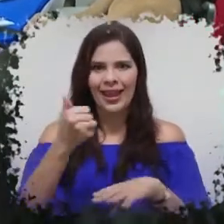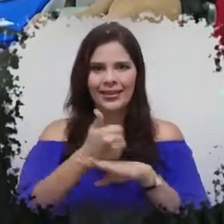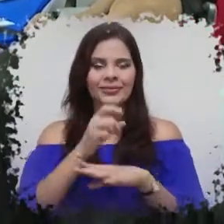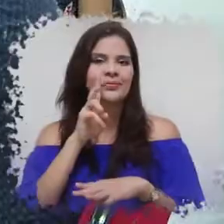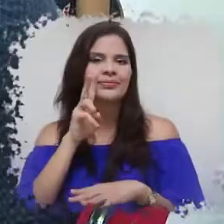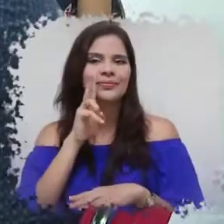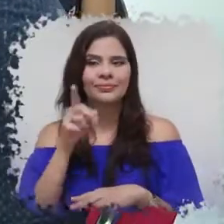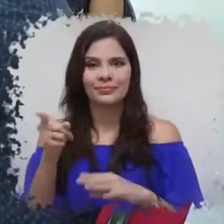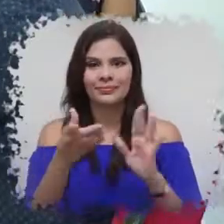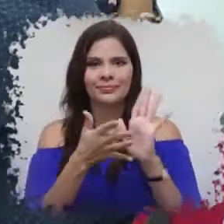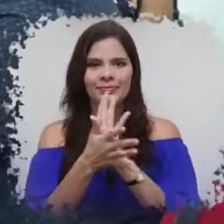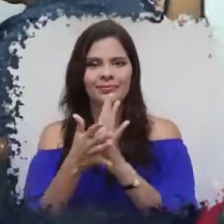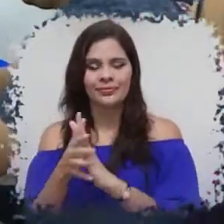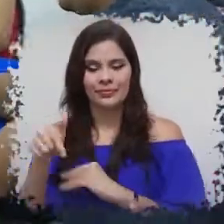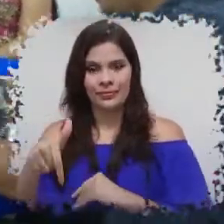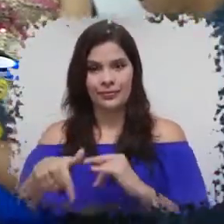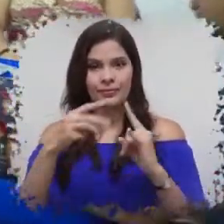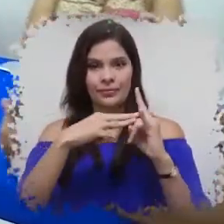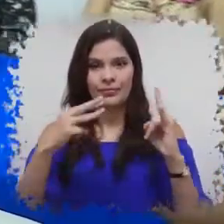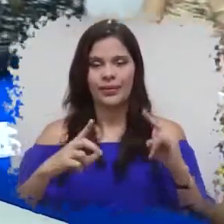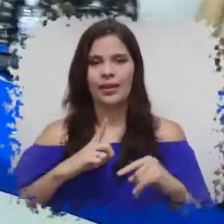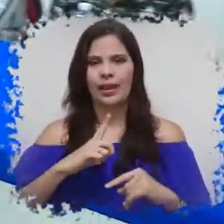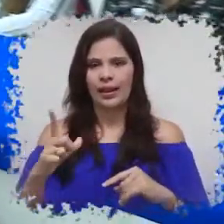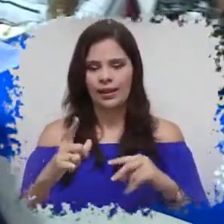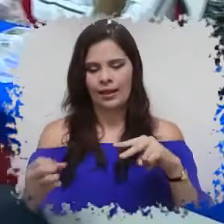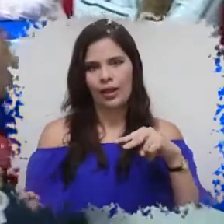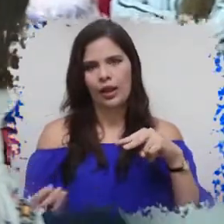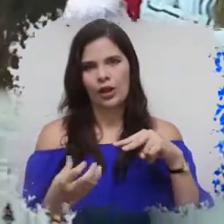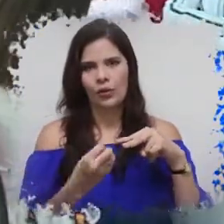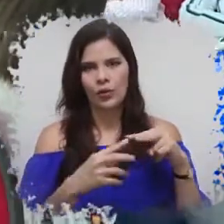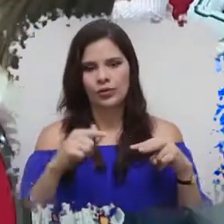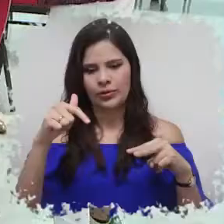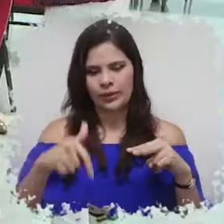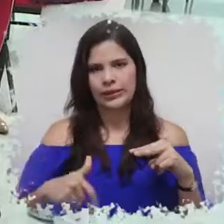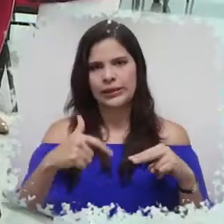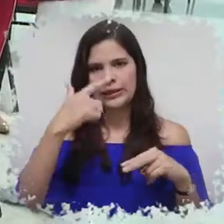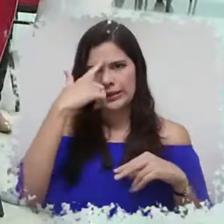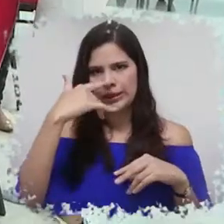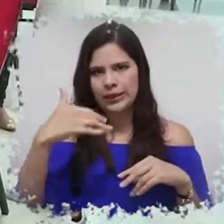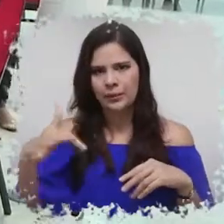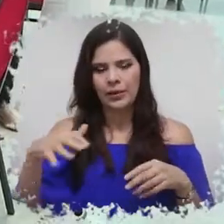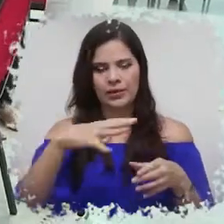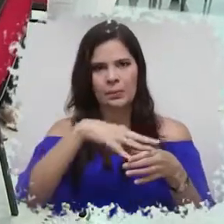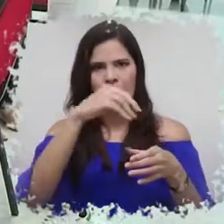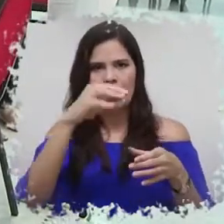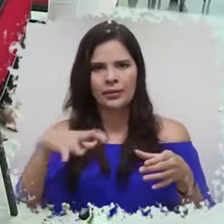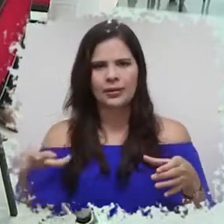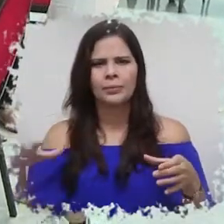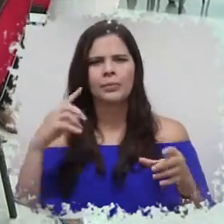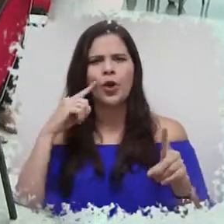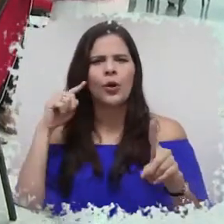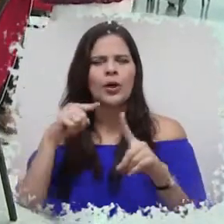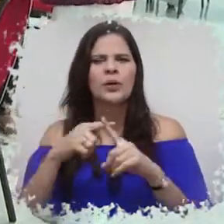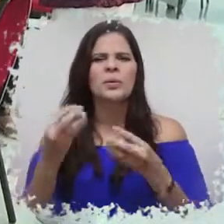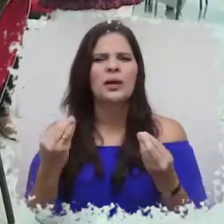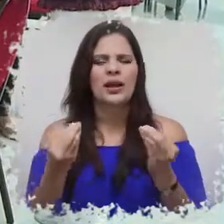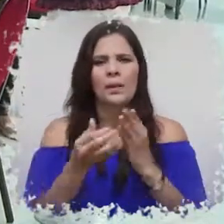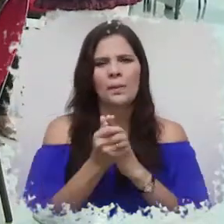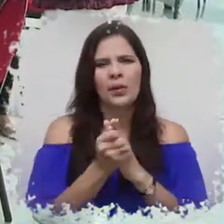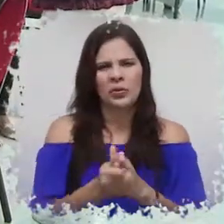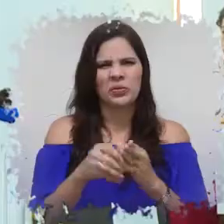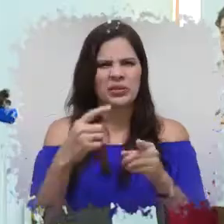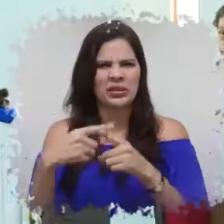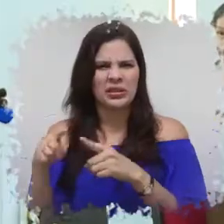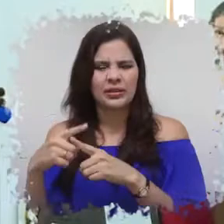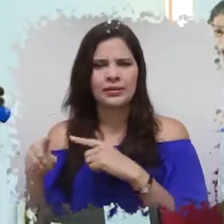la Universidad del Magdalena es líder en temas de educación en su capital y el resto del departamento, procurando que a través de metodologías